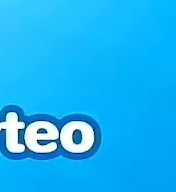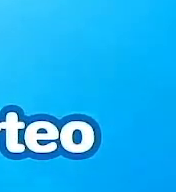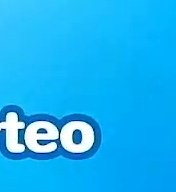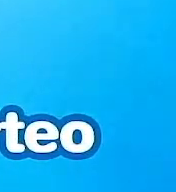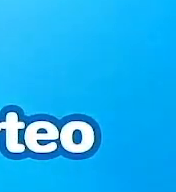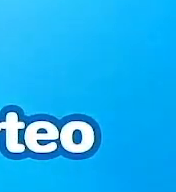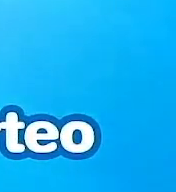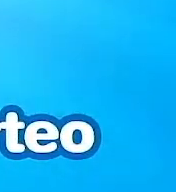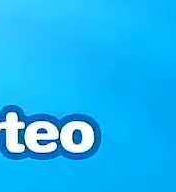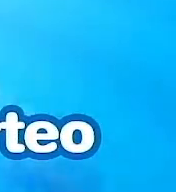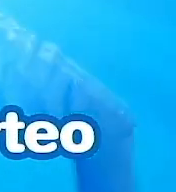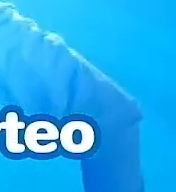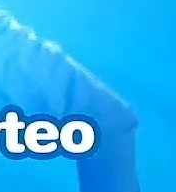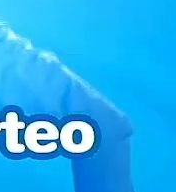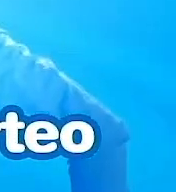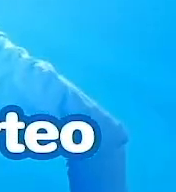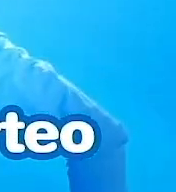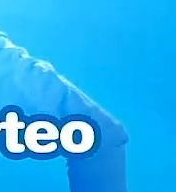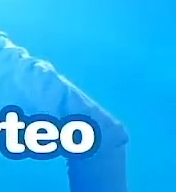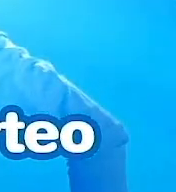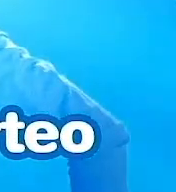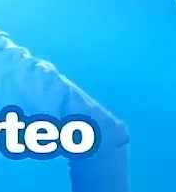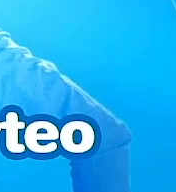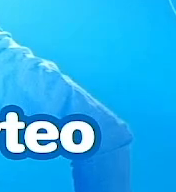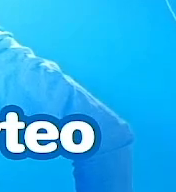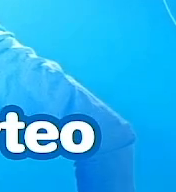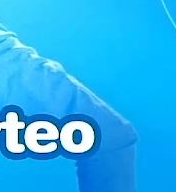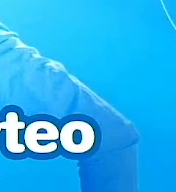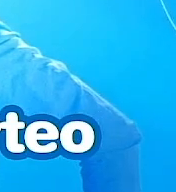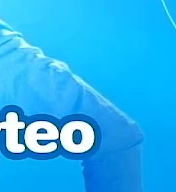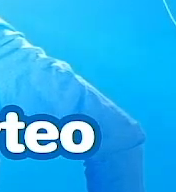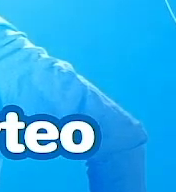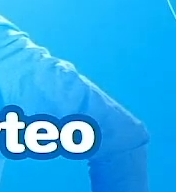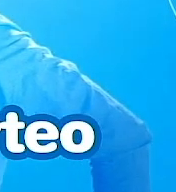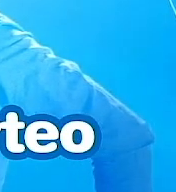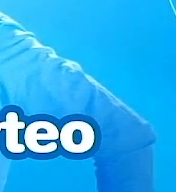bonito! Yo me gané la Loto. Nos vemos en el próximo sorteo, Loto.